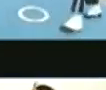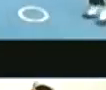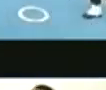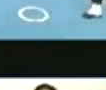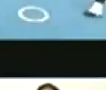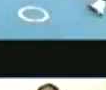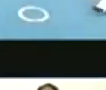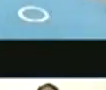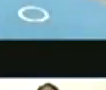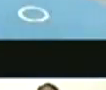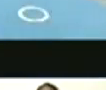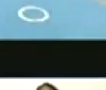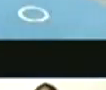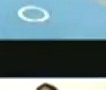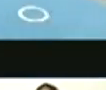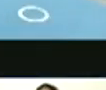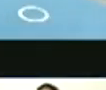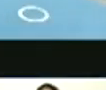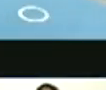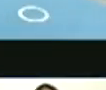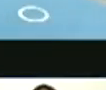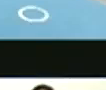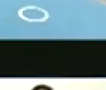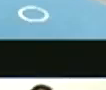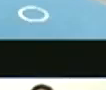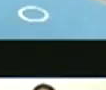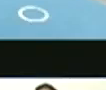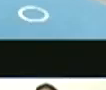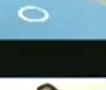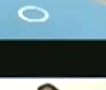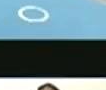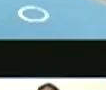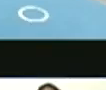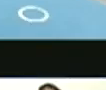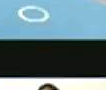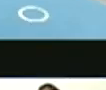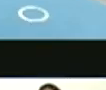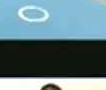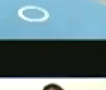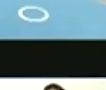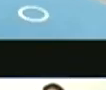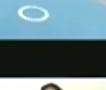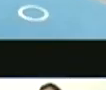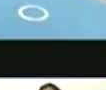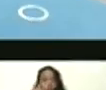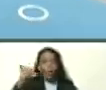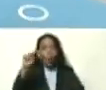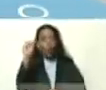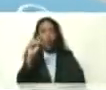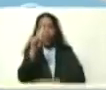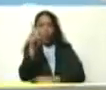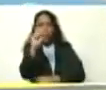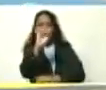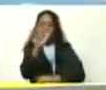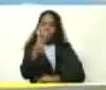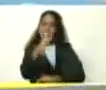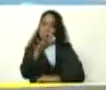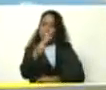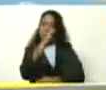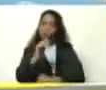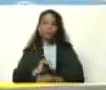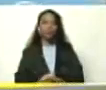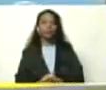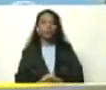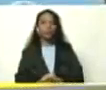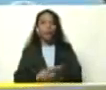El 8 de junio, si mal no recuerdo, lo visité el 8 de junio, hace un mes exactamente, en